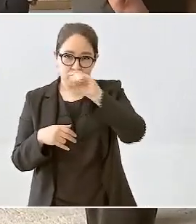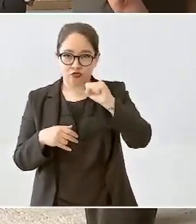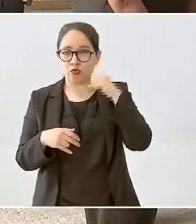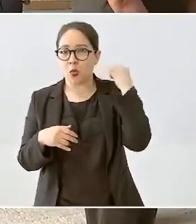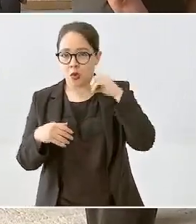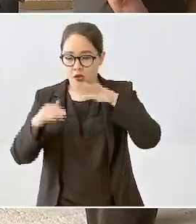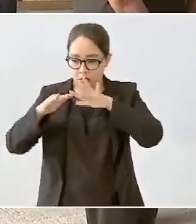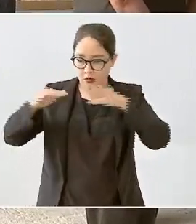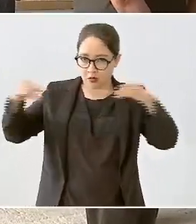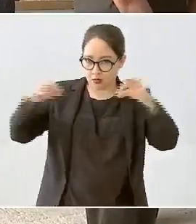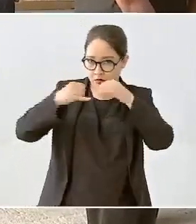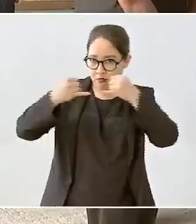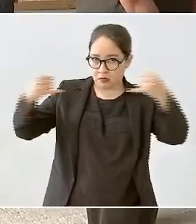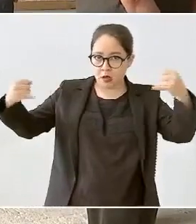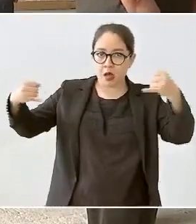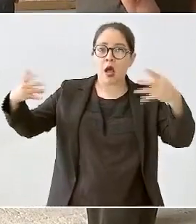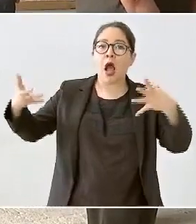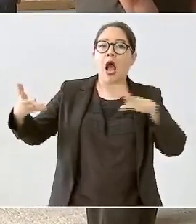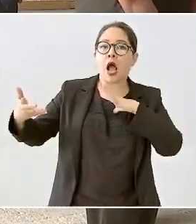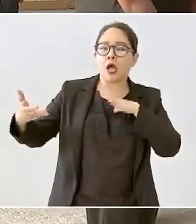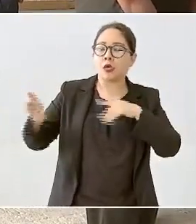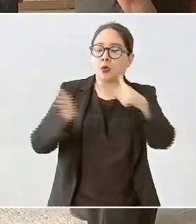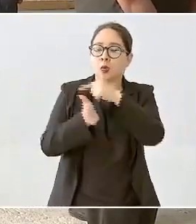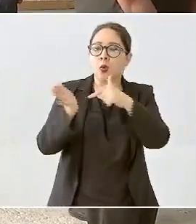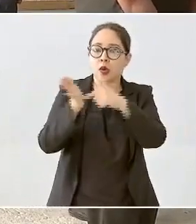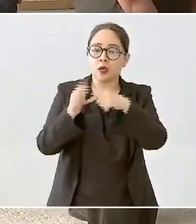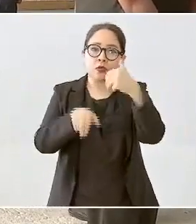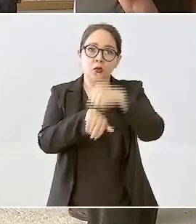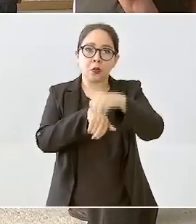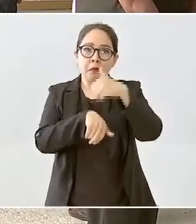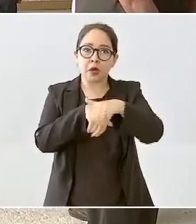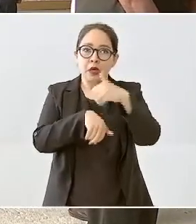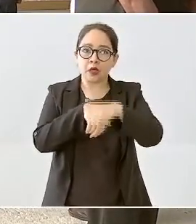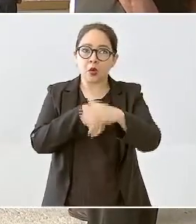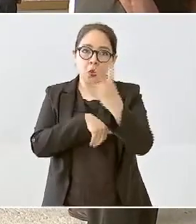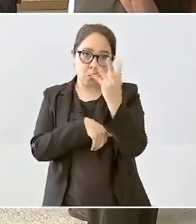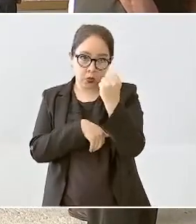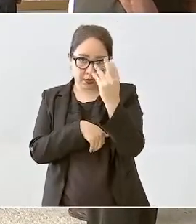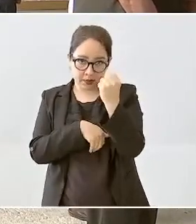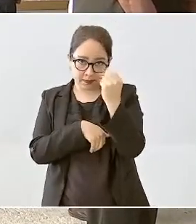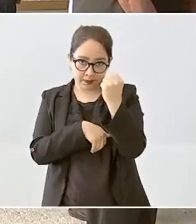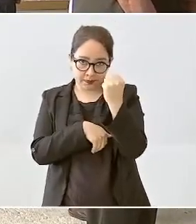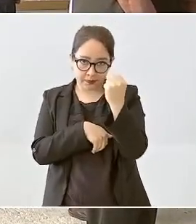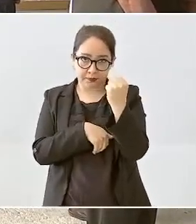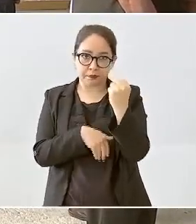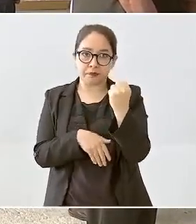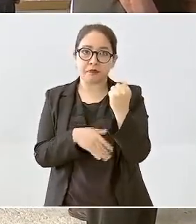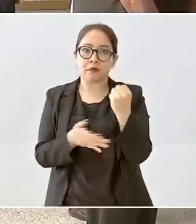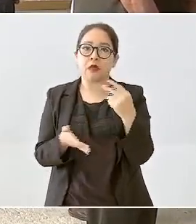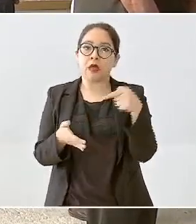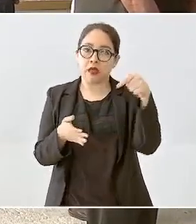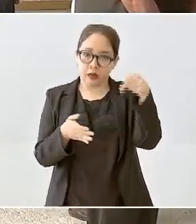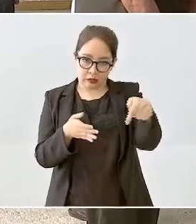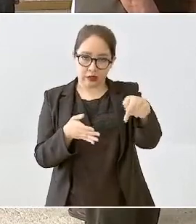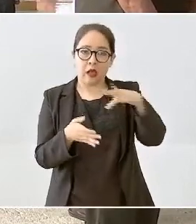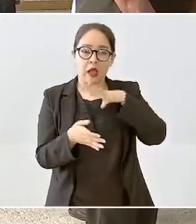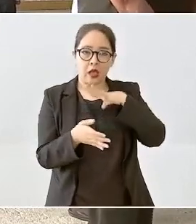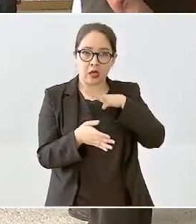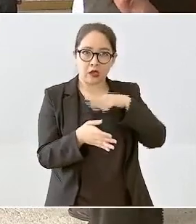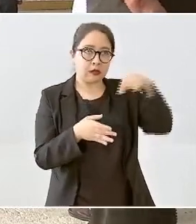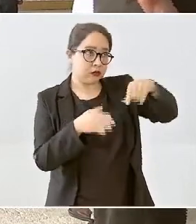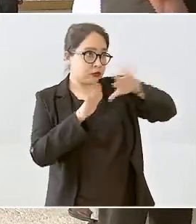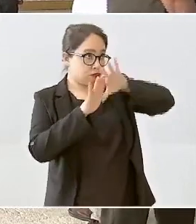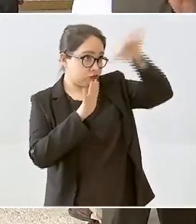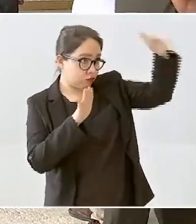ubicados en el sitio donde dice número 9. Estamos ubicados aquí en esta bodega 2.